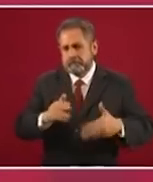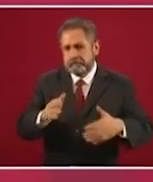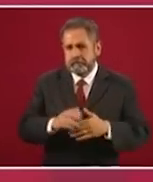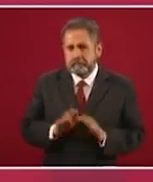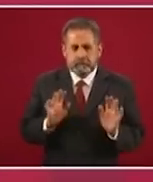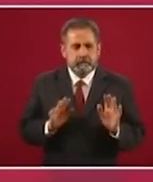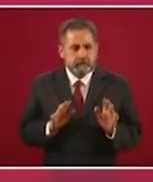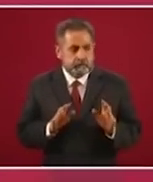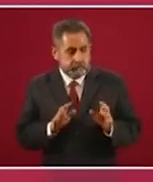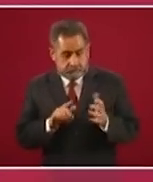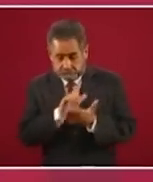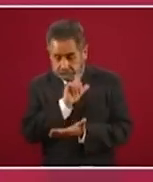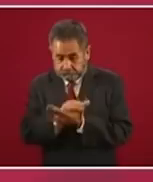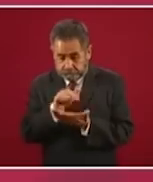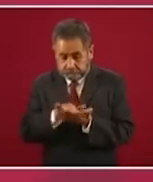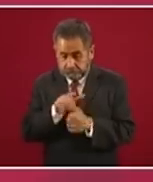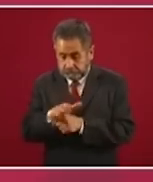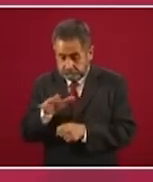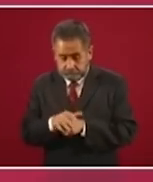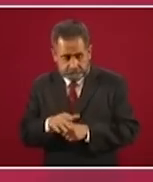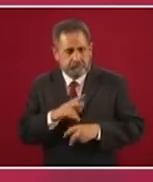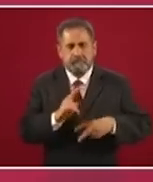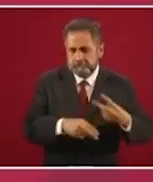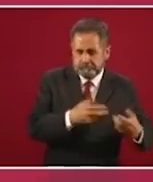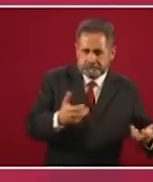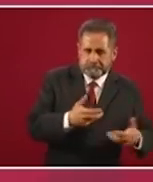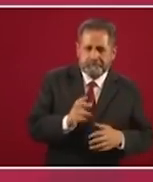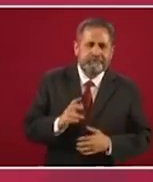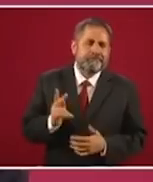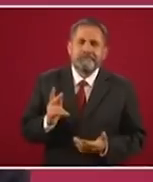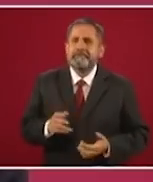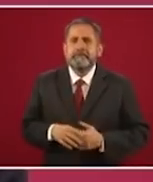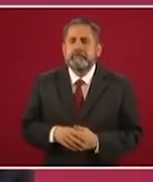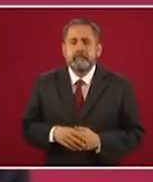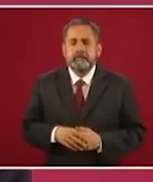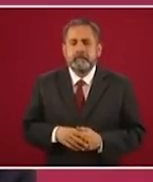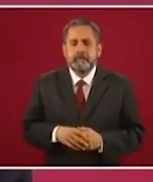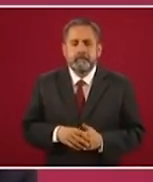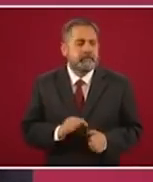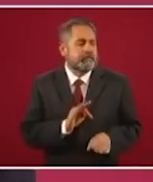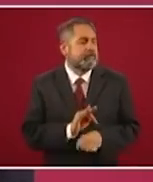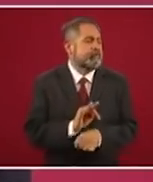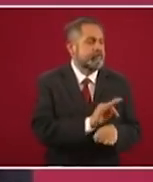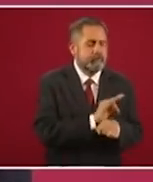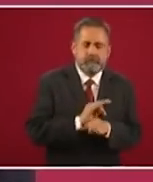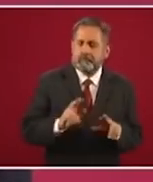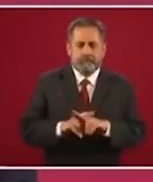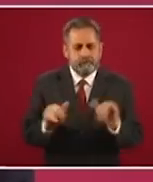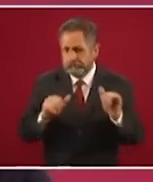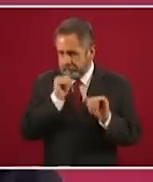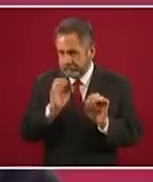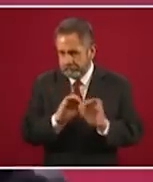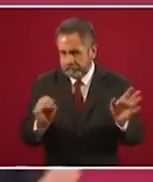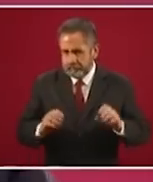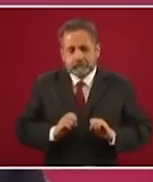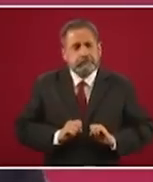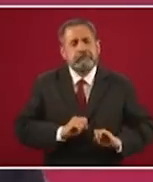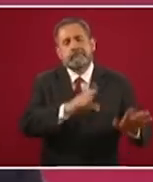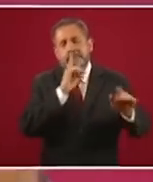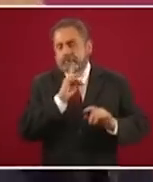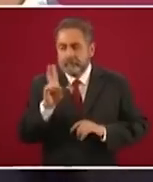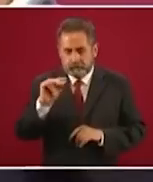si tenemos elementos. No hay protección para nadie, no hay impunidad para